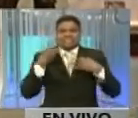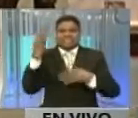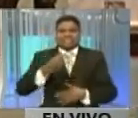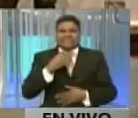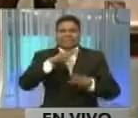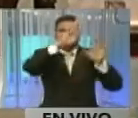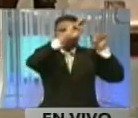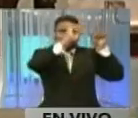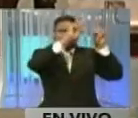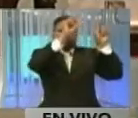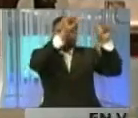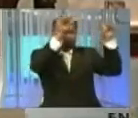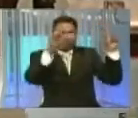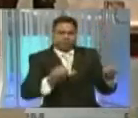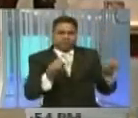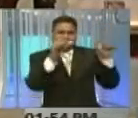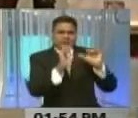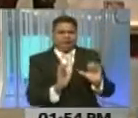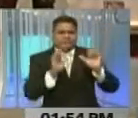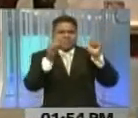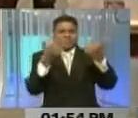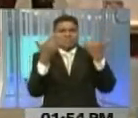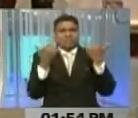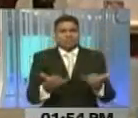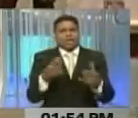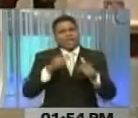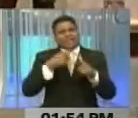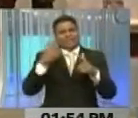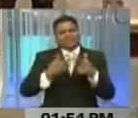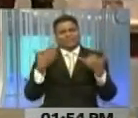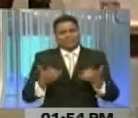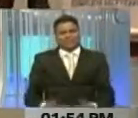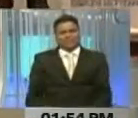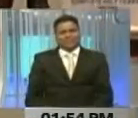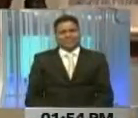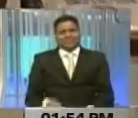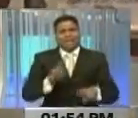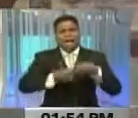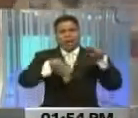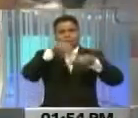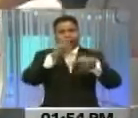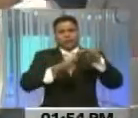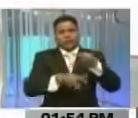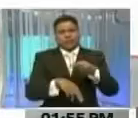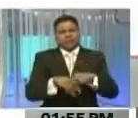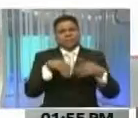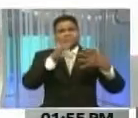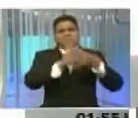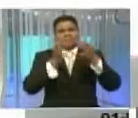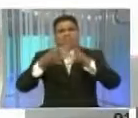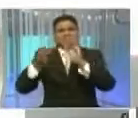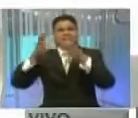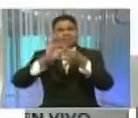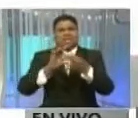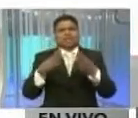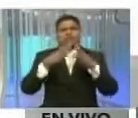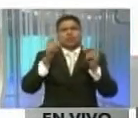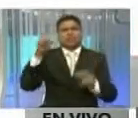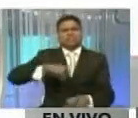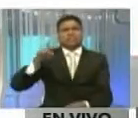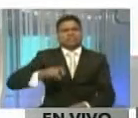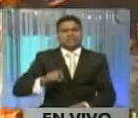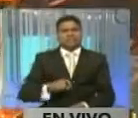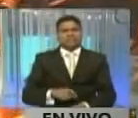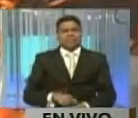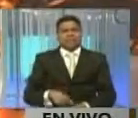artes escénicas y musicales. Con esto comenzamos entonces a construir ese tejido que tanto necesitamos para que el país